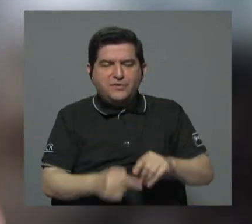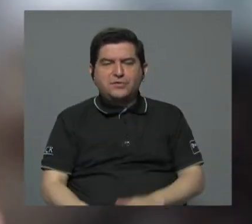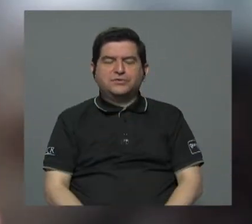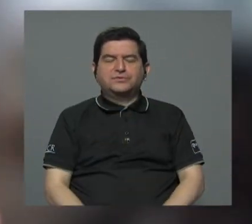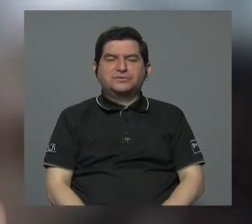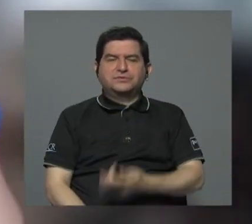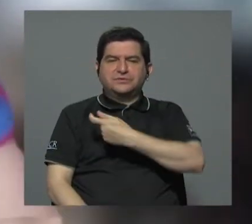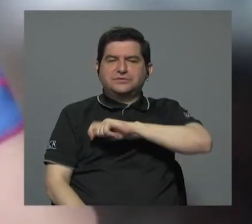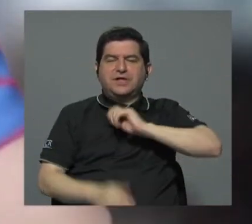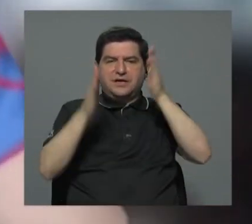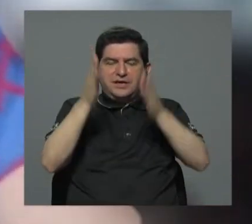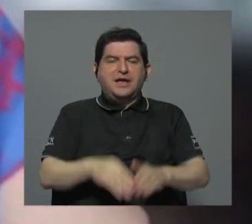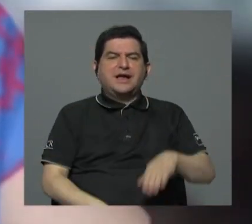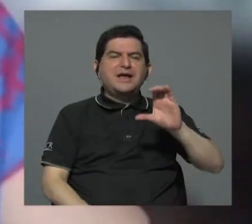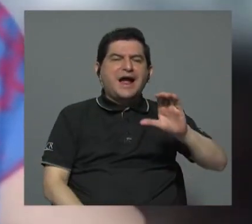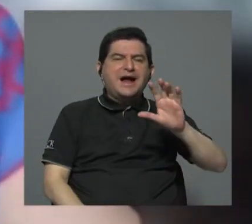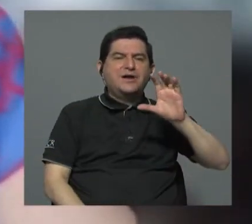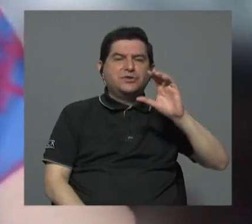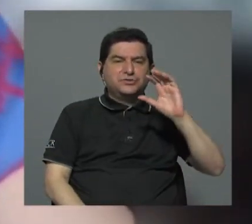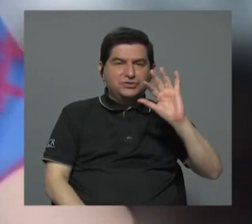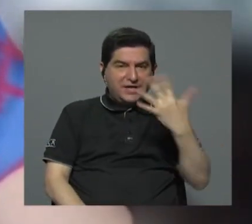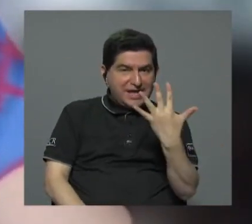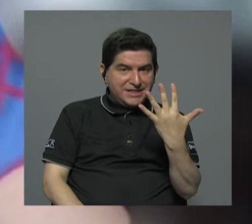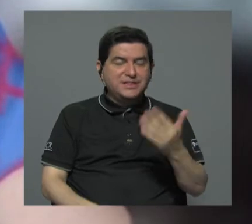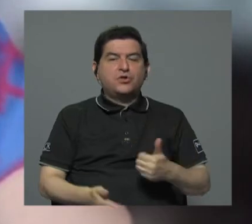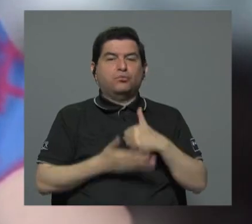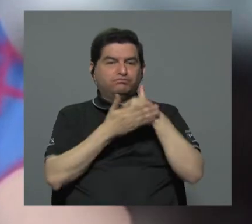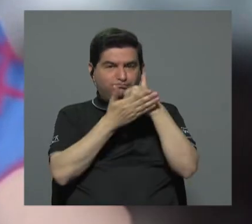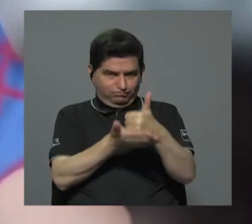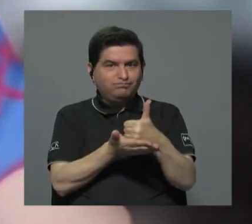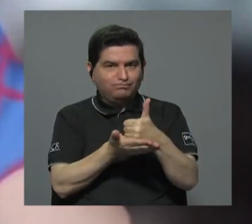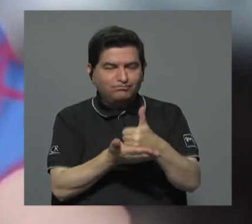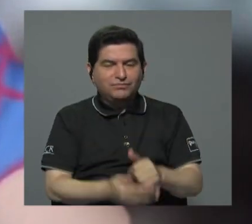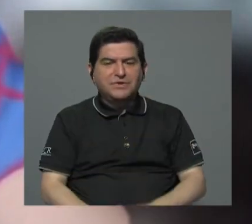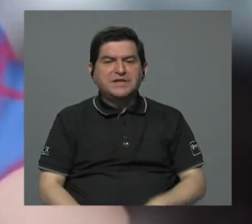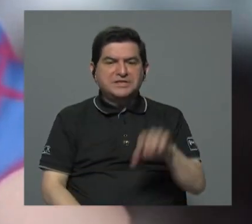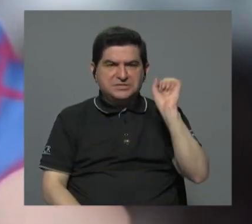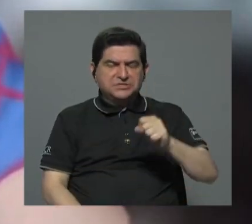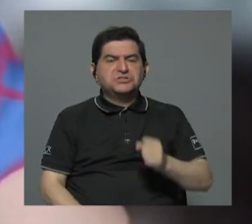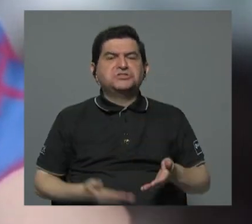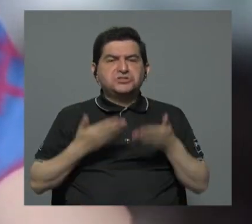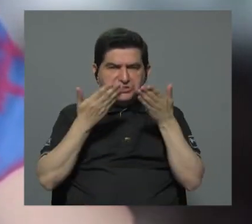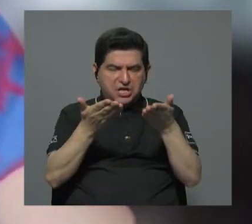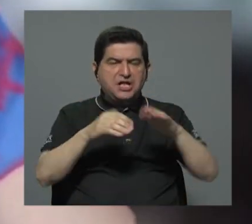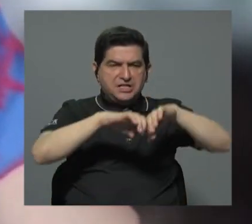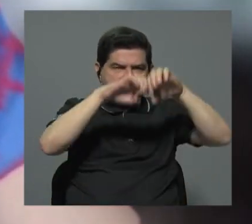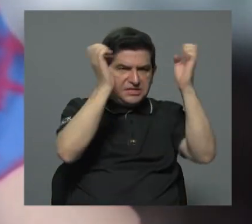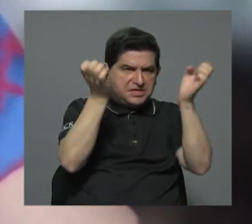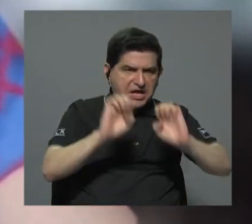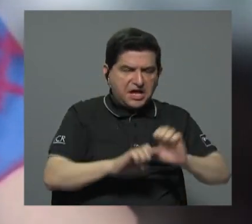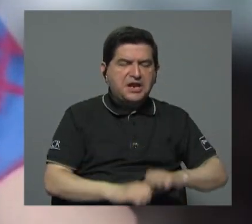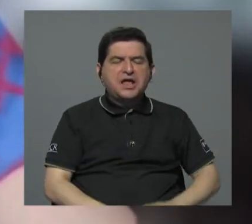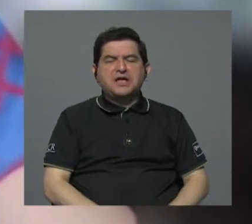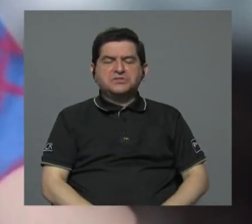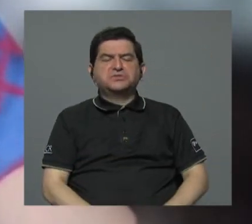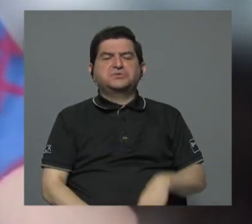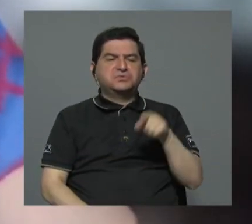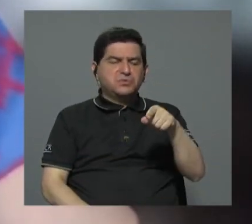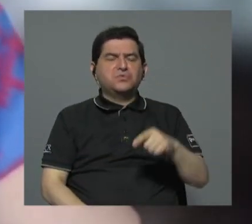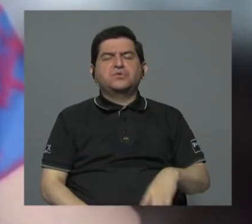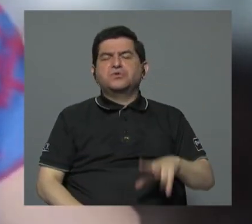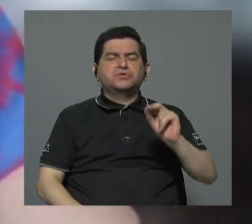Carlos V favoreció bastante la entrega de estos escudos de armas porque tampoco implicaba